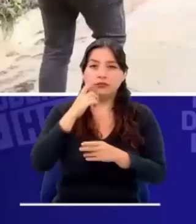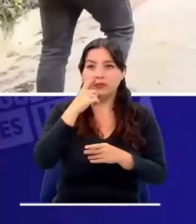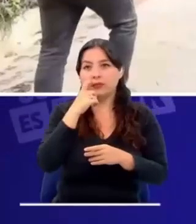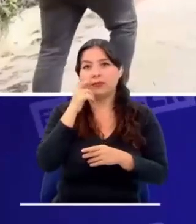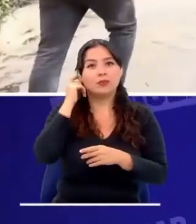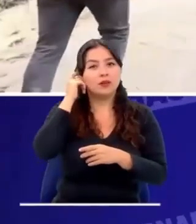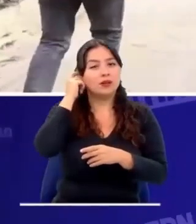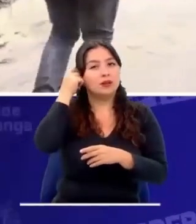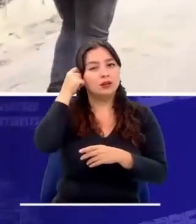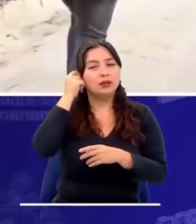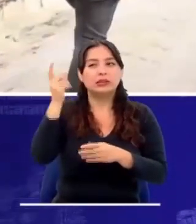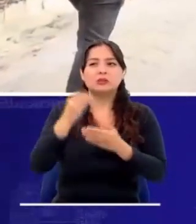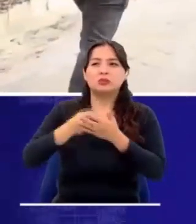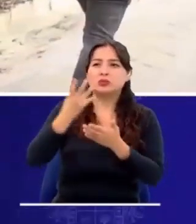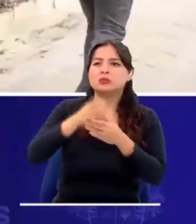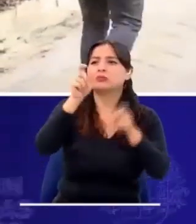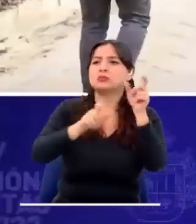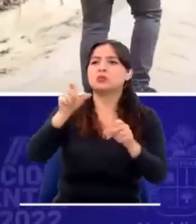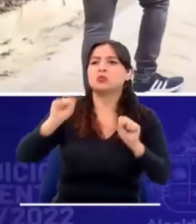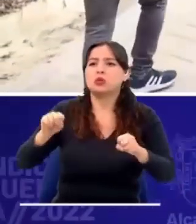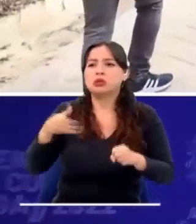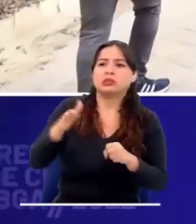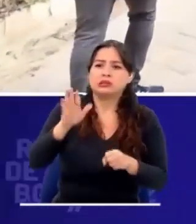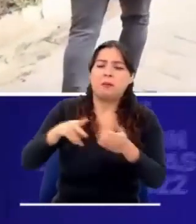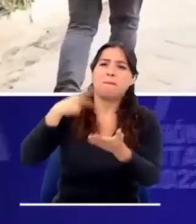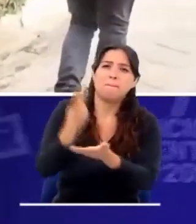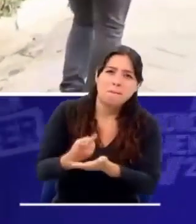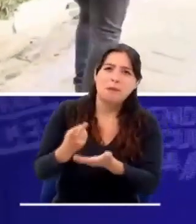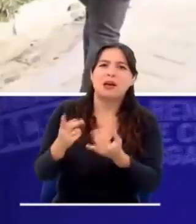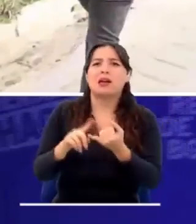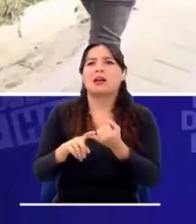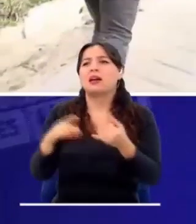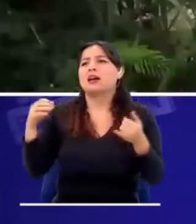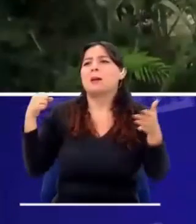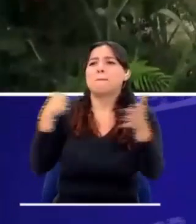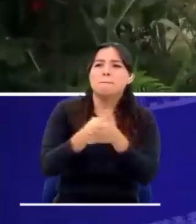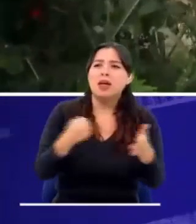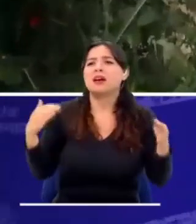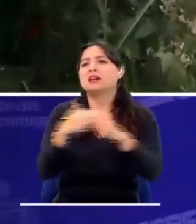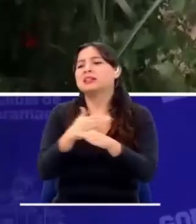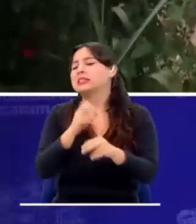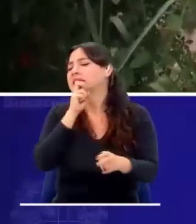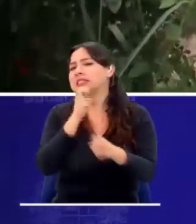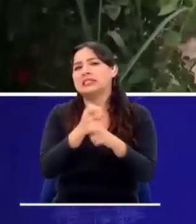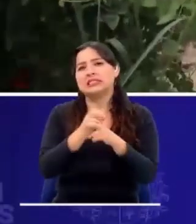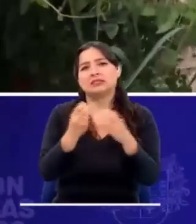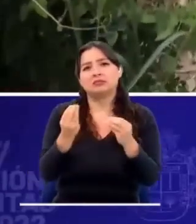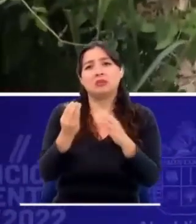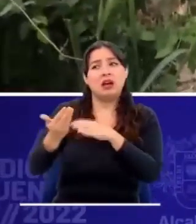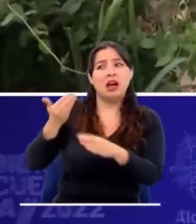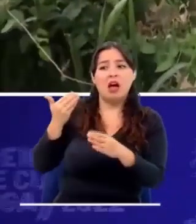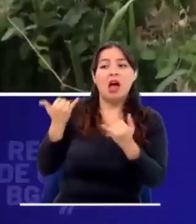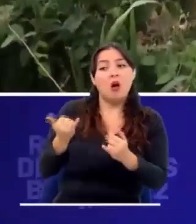que bajen los costos, para que la gente que va en las motos no tenga problema, que no se caigan, que no tengan accidentes, que es parte de las cosas que están pasando o venían